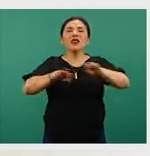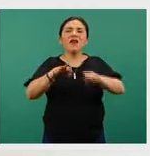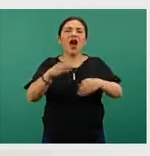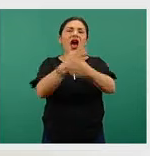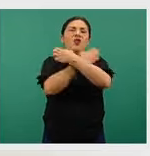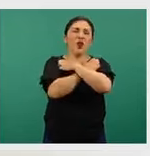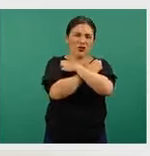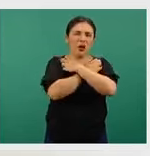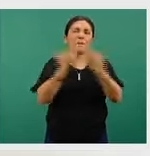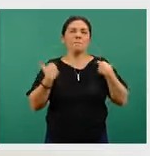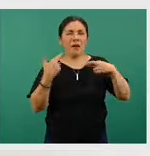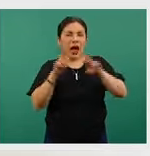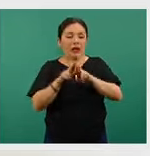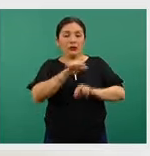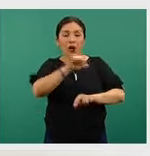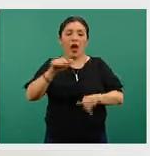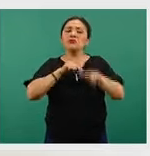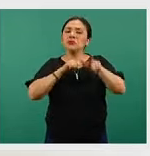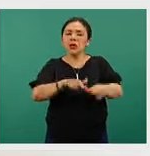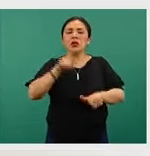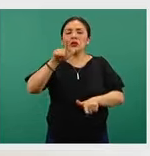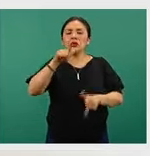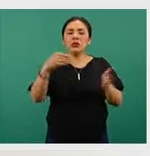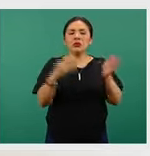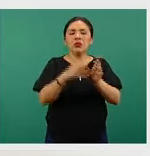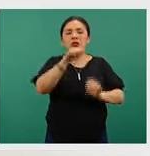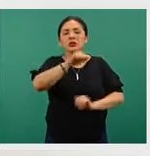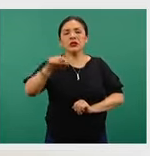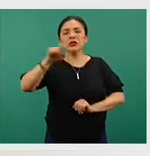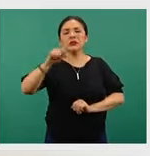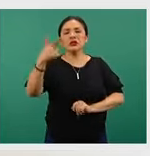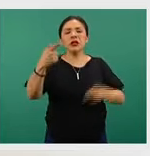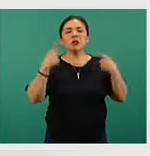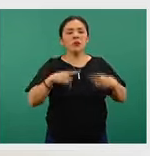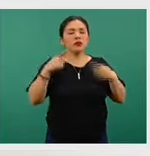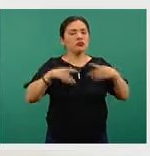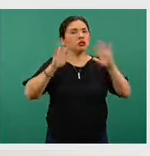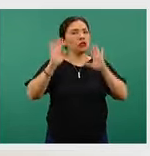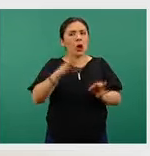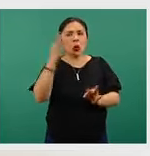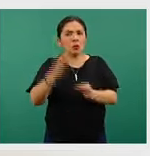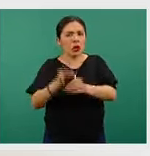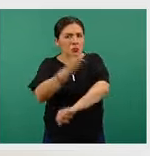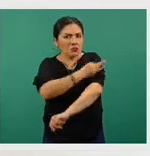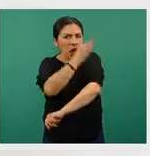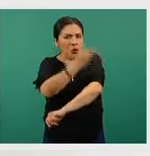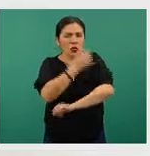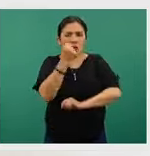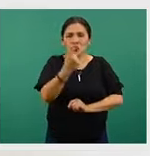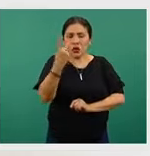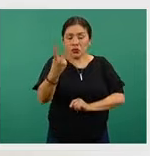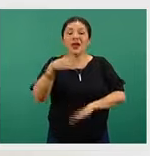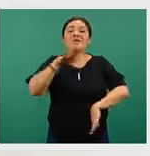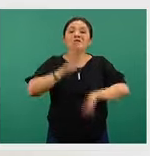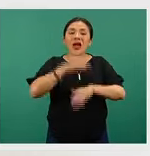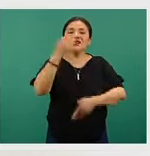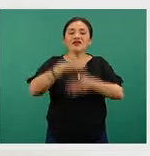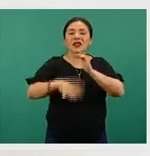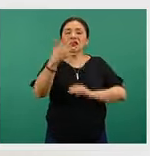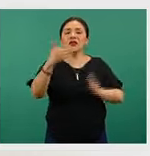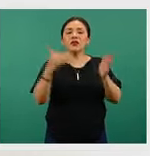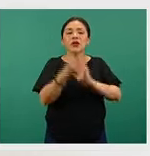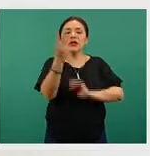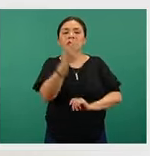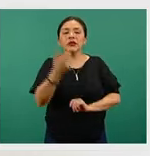mantenemos con estas 17 mil 627 personas ya con esquemas completos y tenemos a 5 mil 307